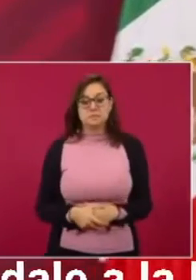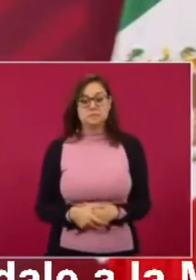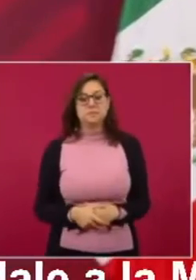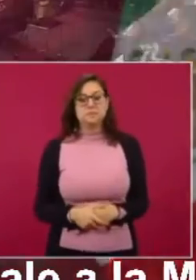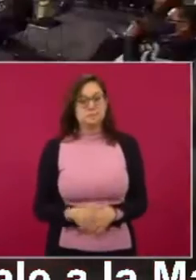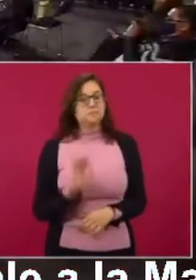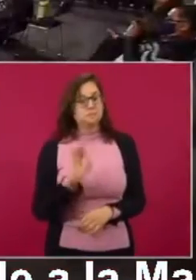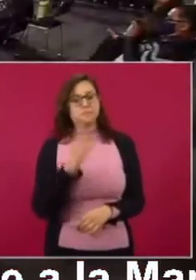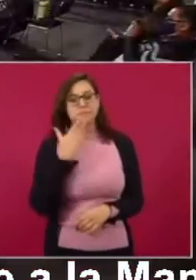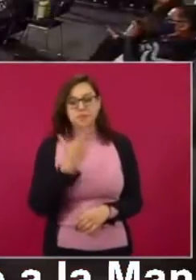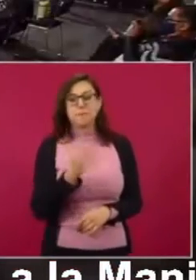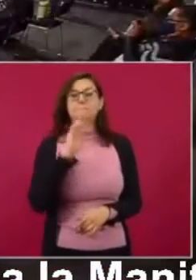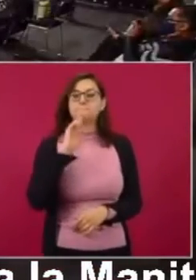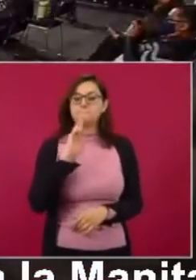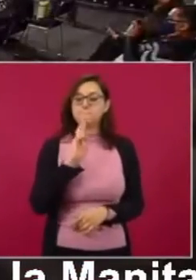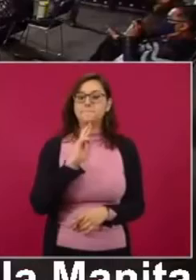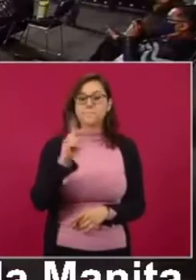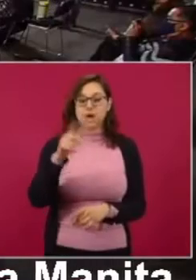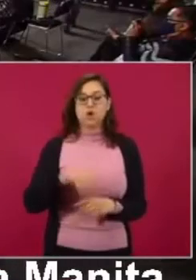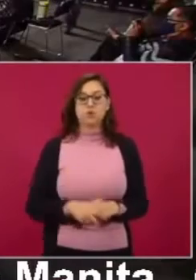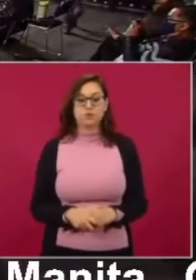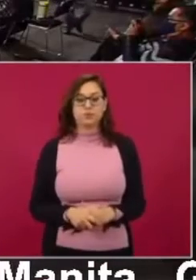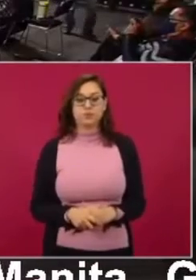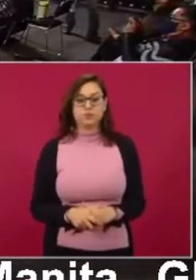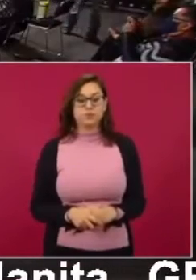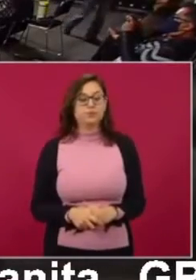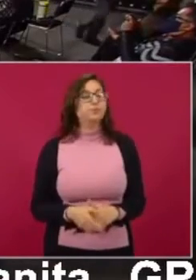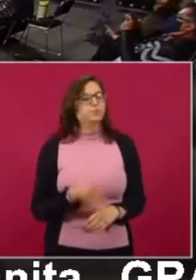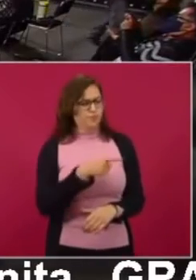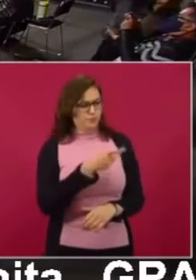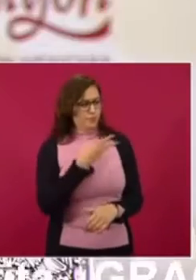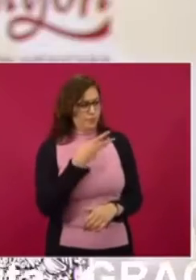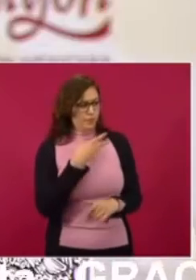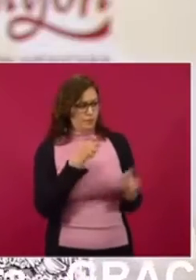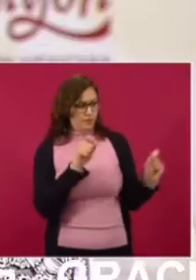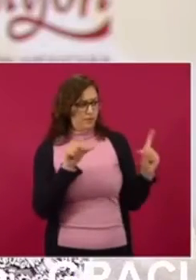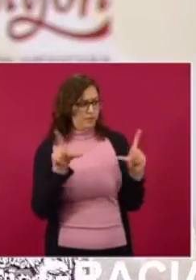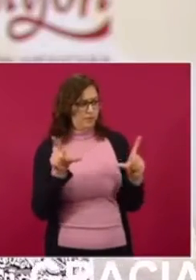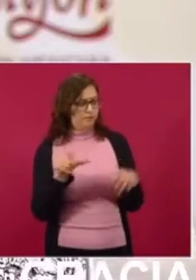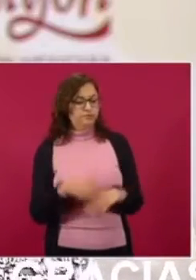tiene el final de la foto sí